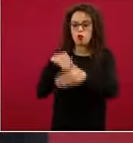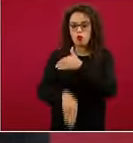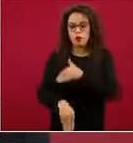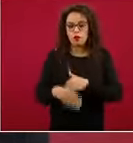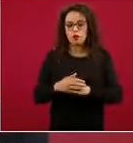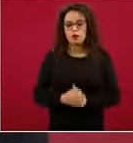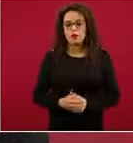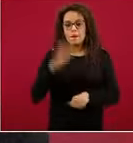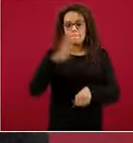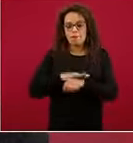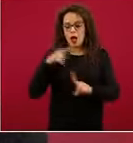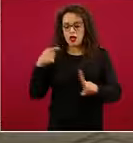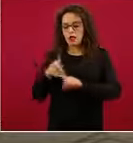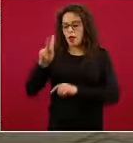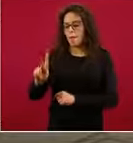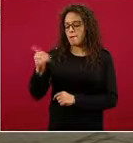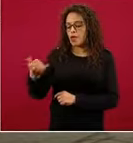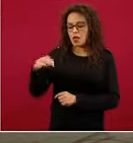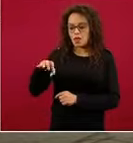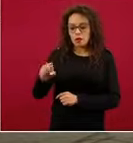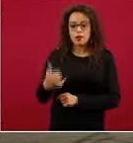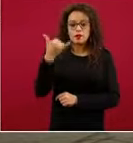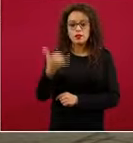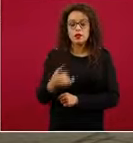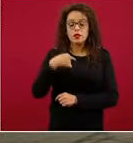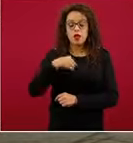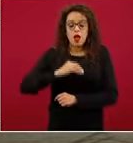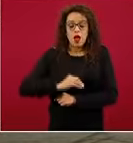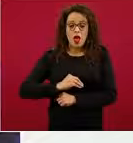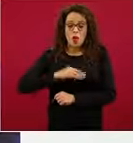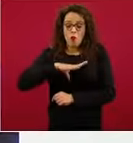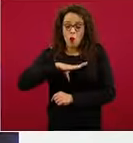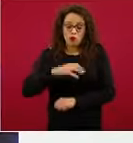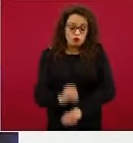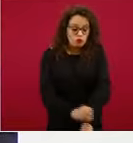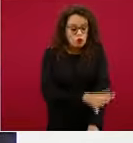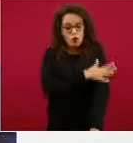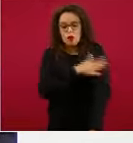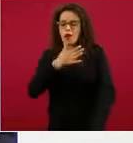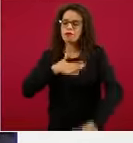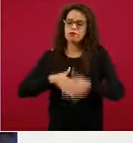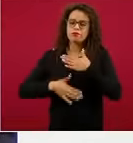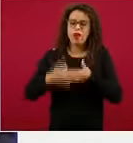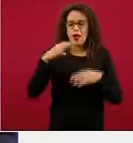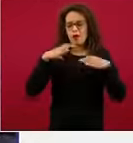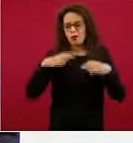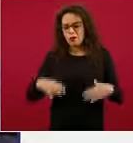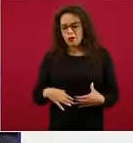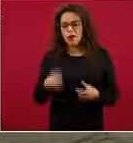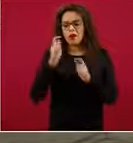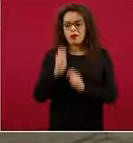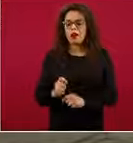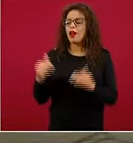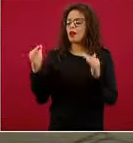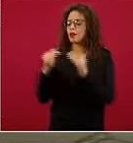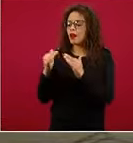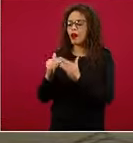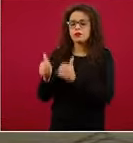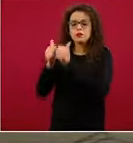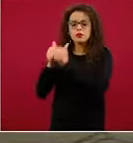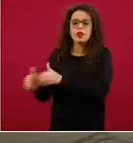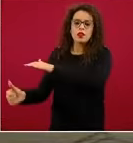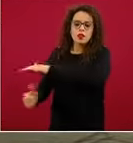comercio, sino también la fatiga emocional y física que implica el estar confinados. Esta misma